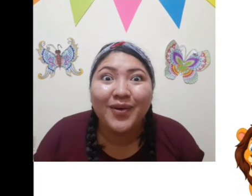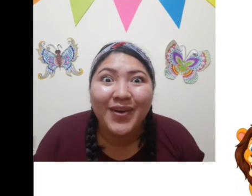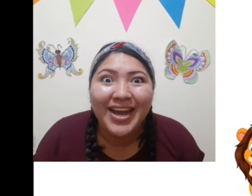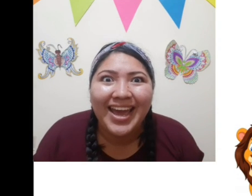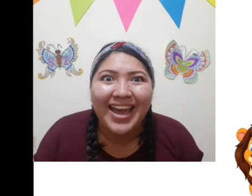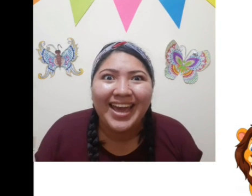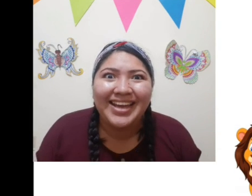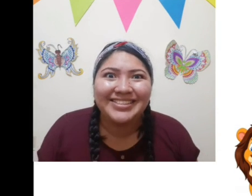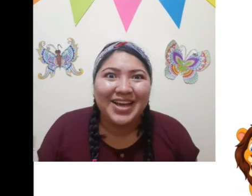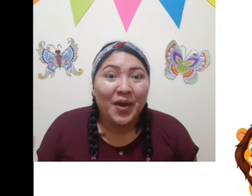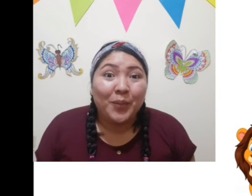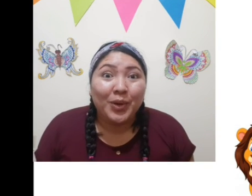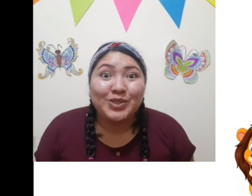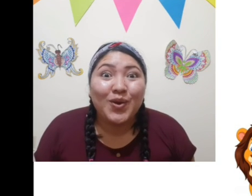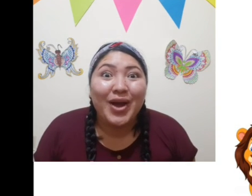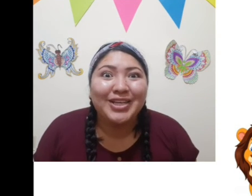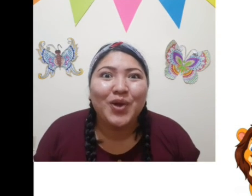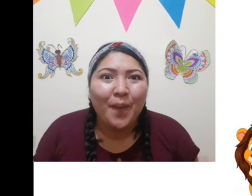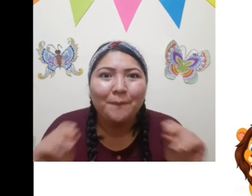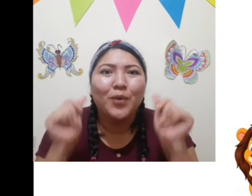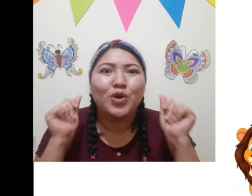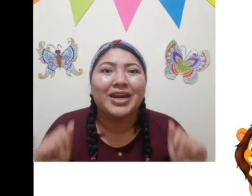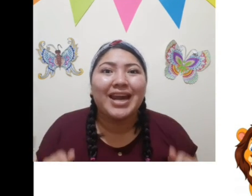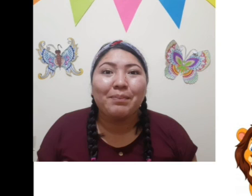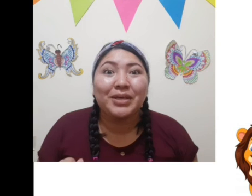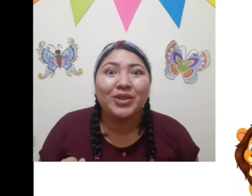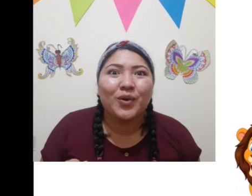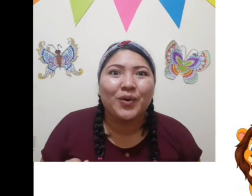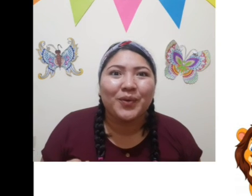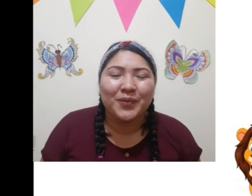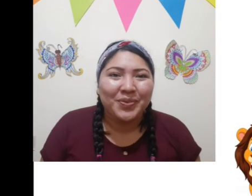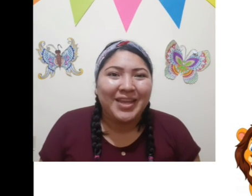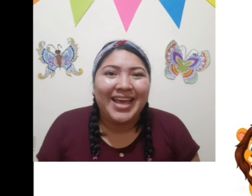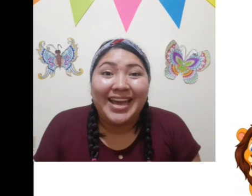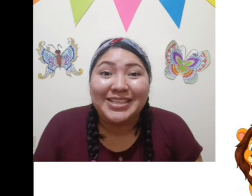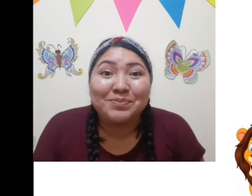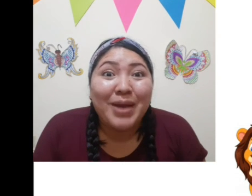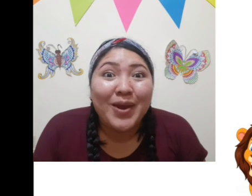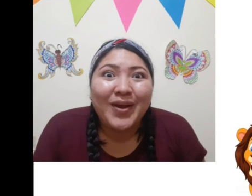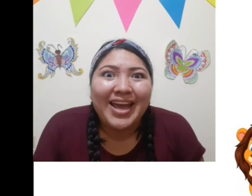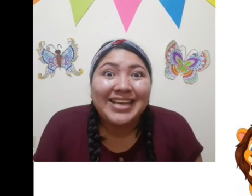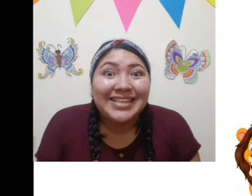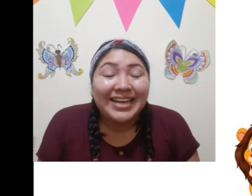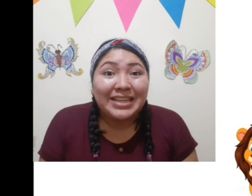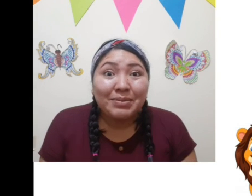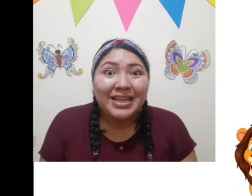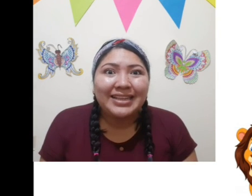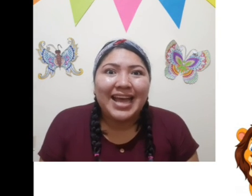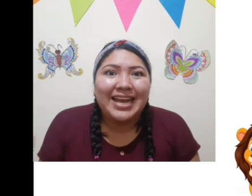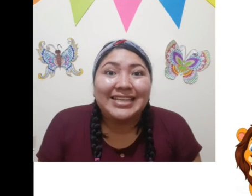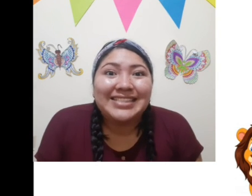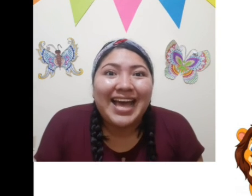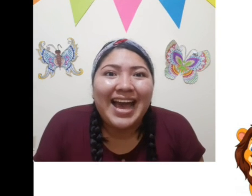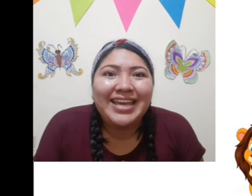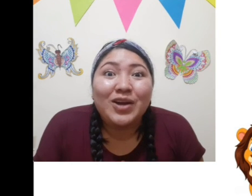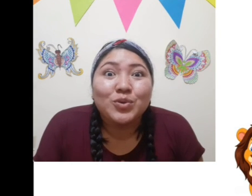observadores por eso lo han hecho muy rápido espero que esta actividad